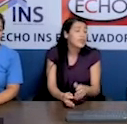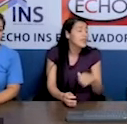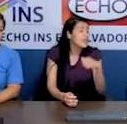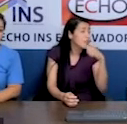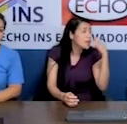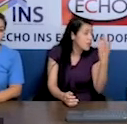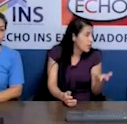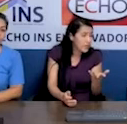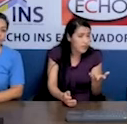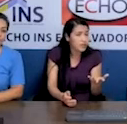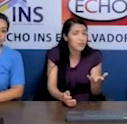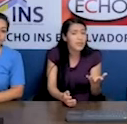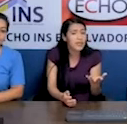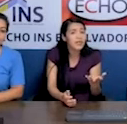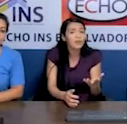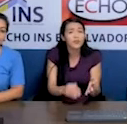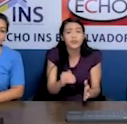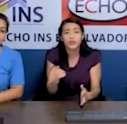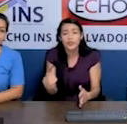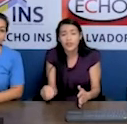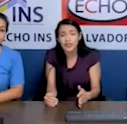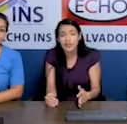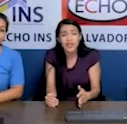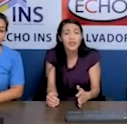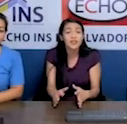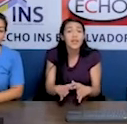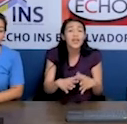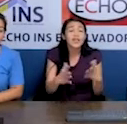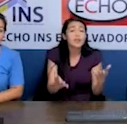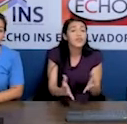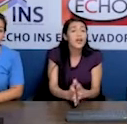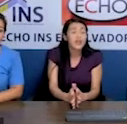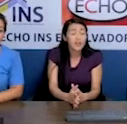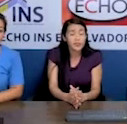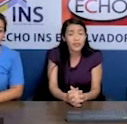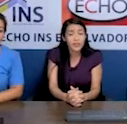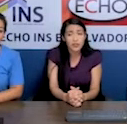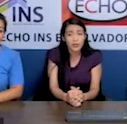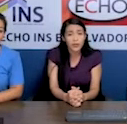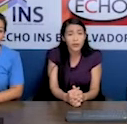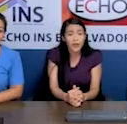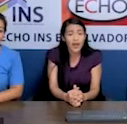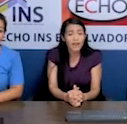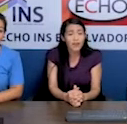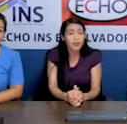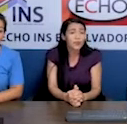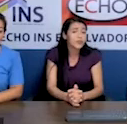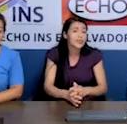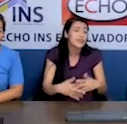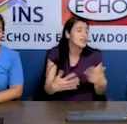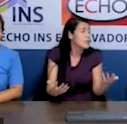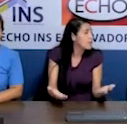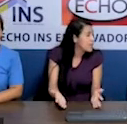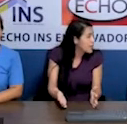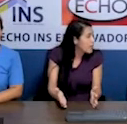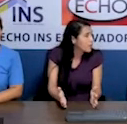el bolus tiene que ser mayor de 16 miligramos, otros lo tildan en 10. En alguna literatura europea habla de un bolus